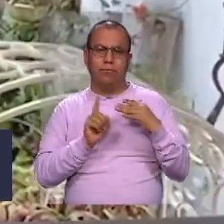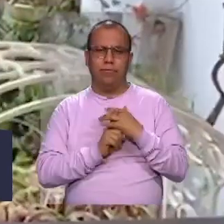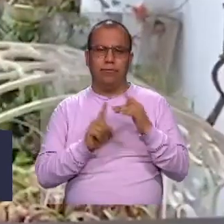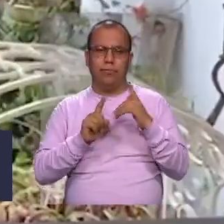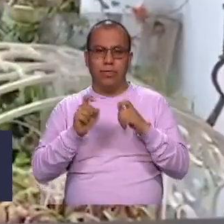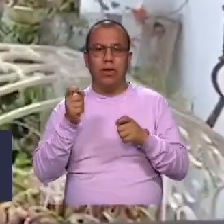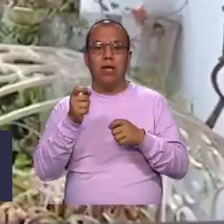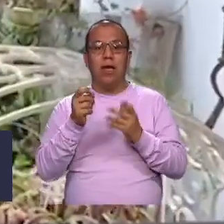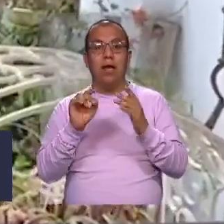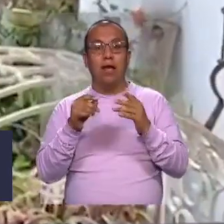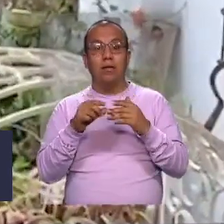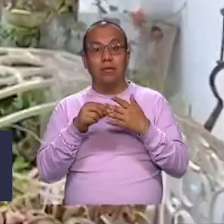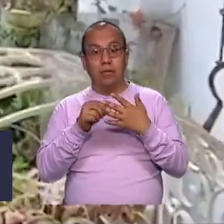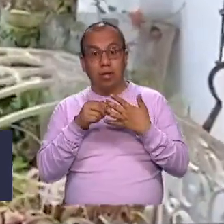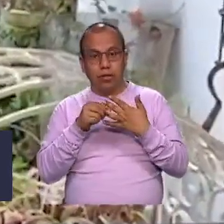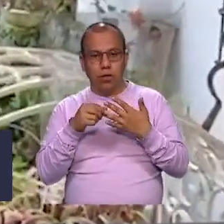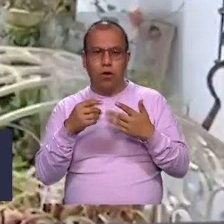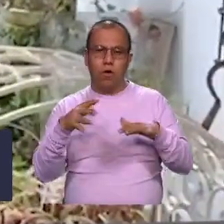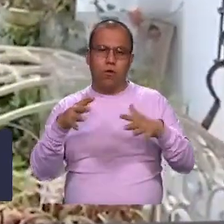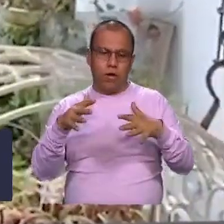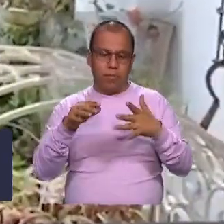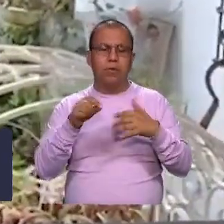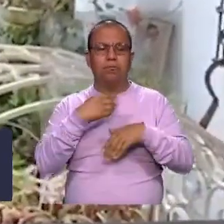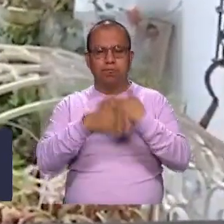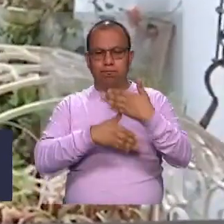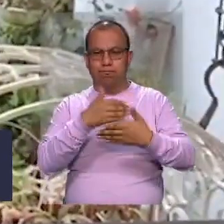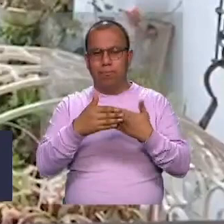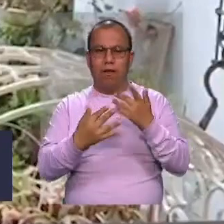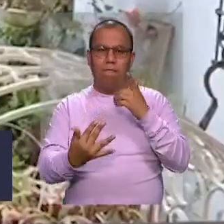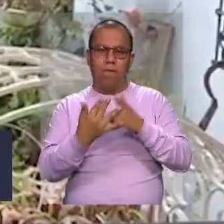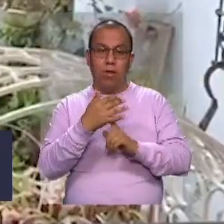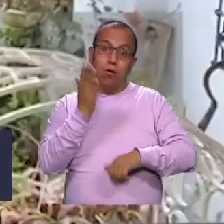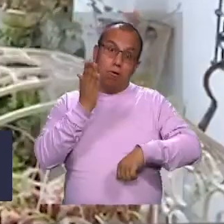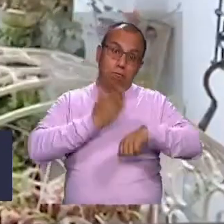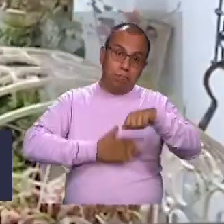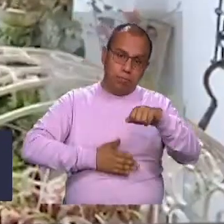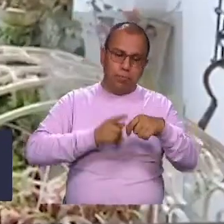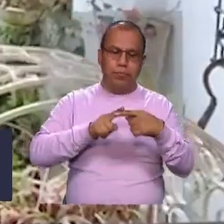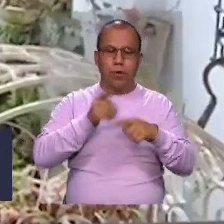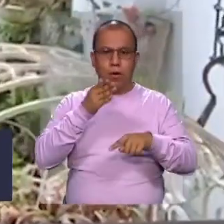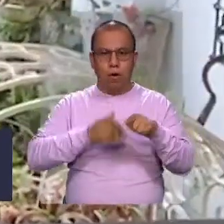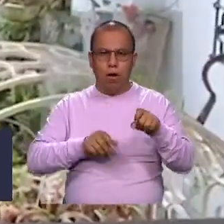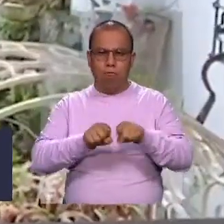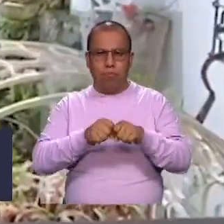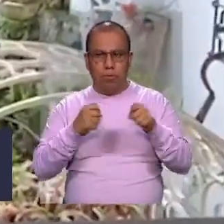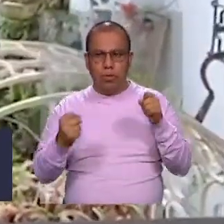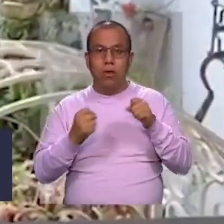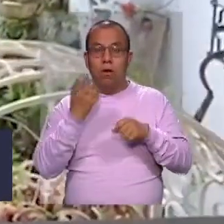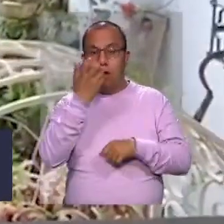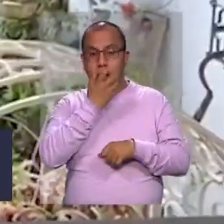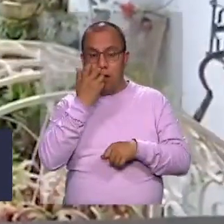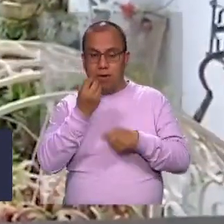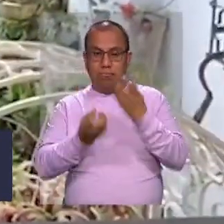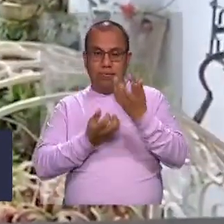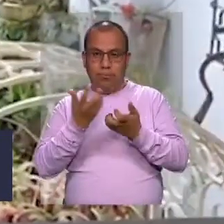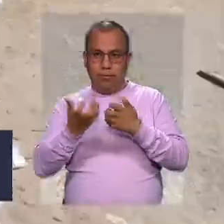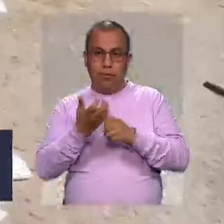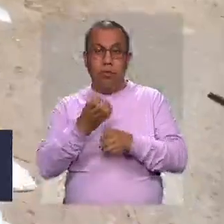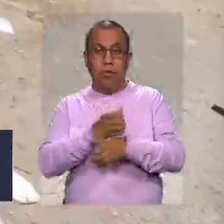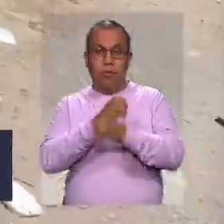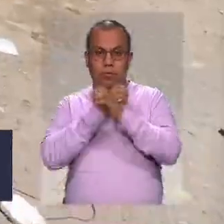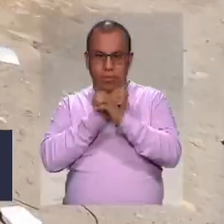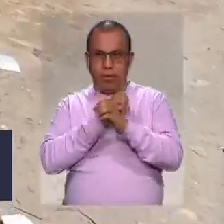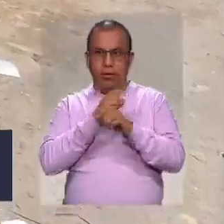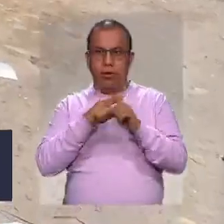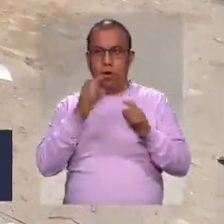a nuestros tendones y a nuestros nervios adicionalmente amputaciones esguinces quemaduras y hasta envenenamiento